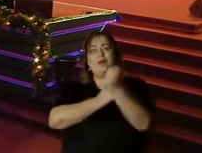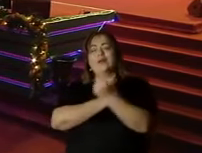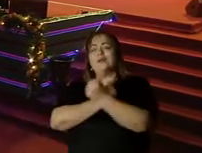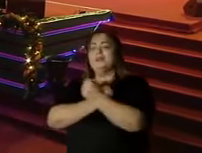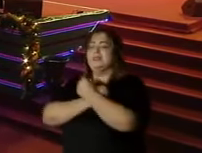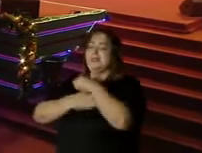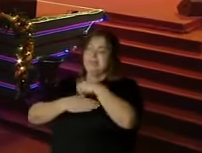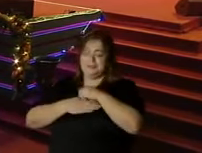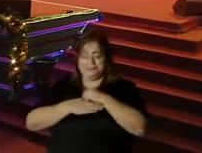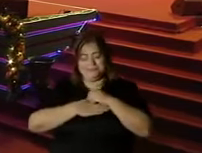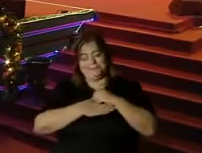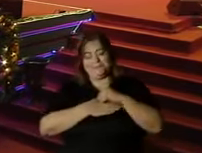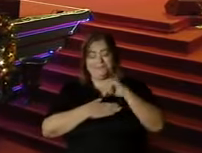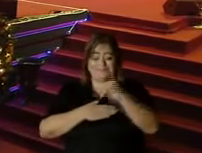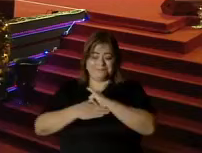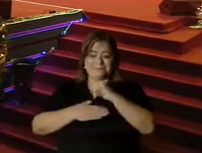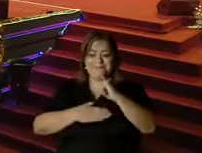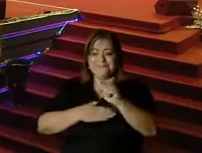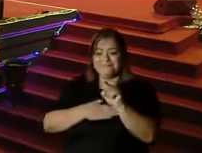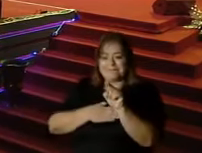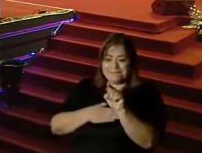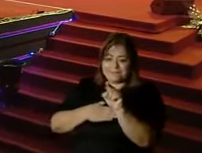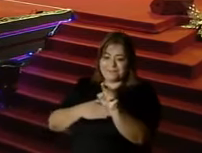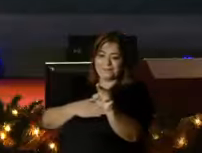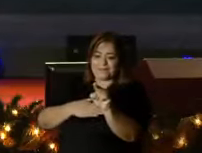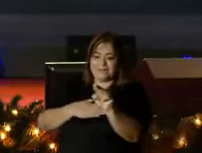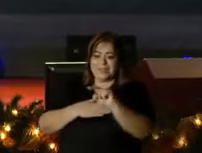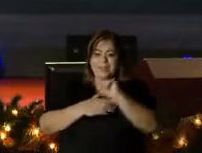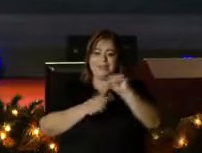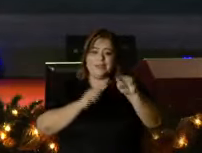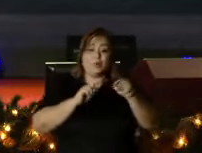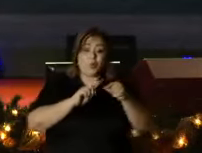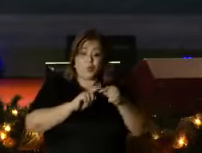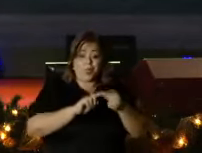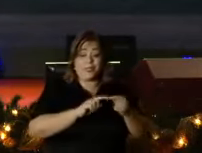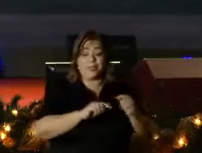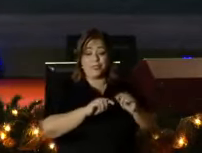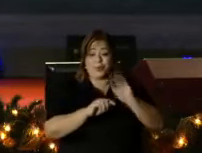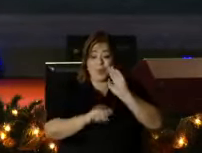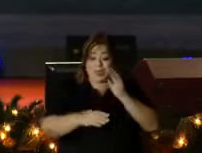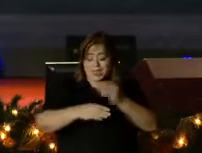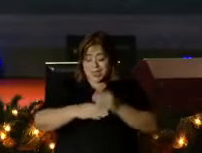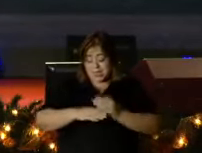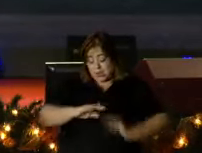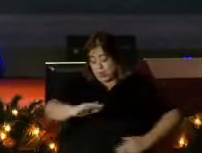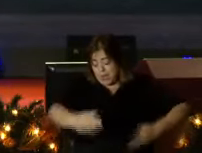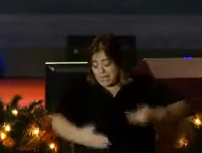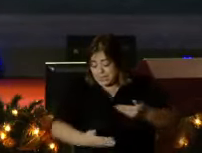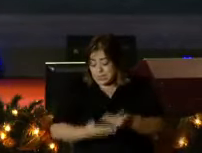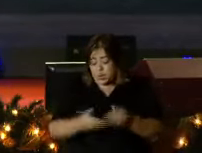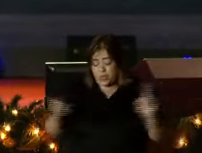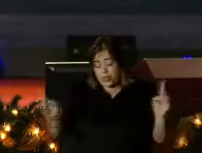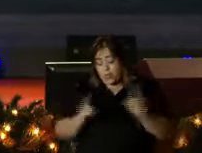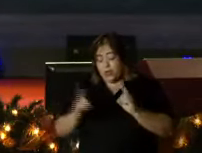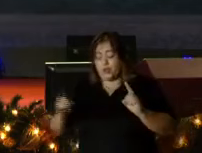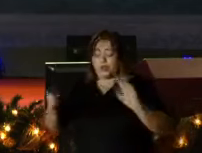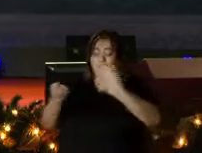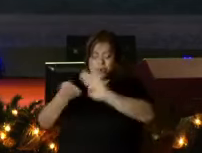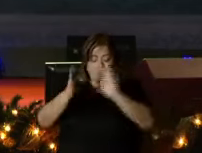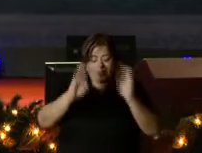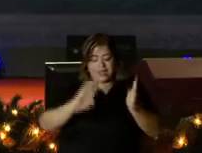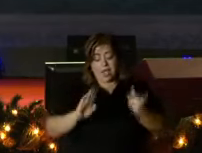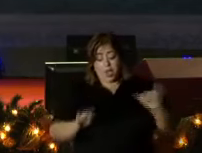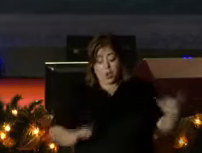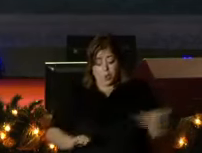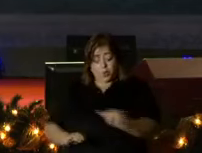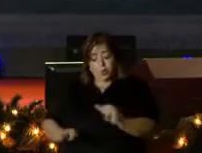dentro de mí hoy celebra que cuando el niño nació allá en Belén, nació la paz de